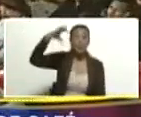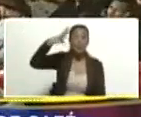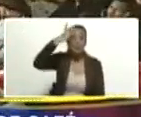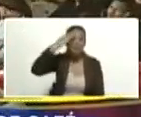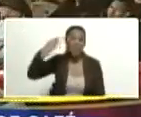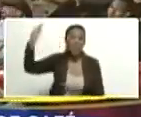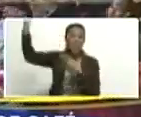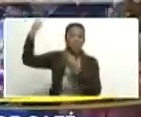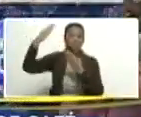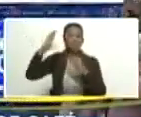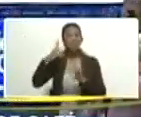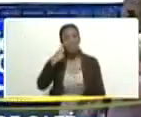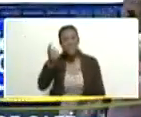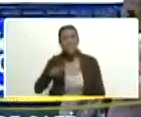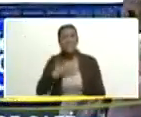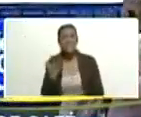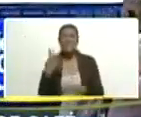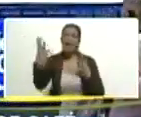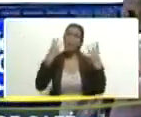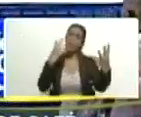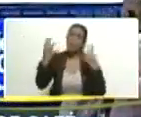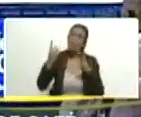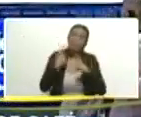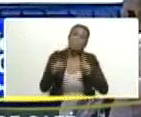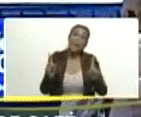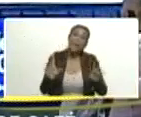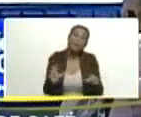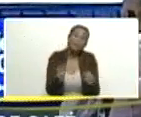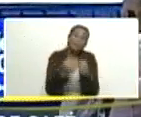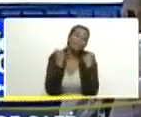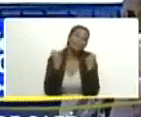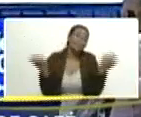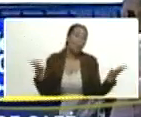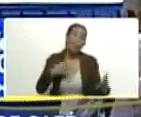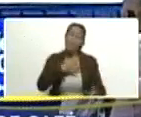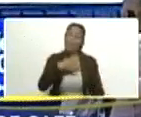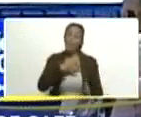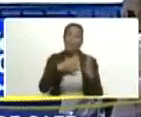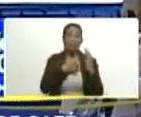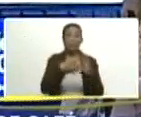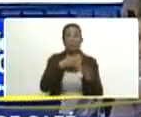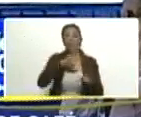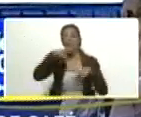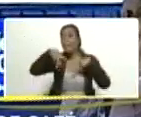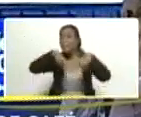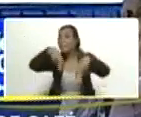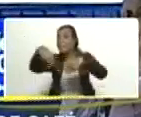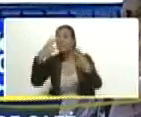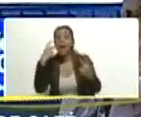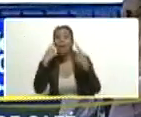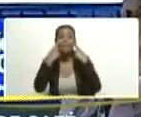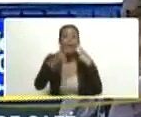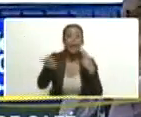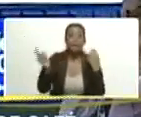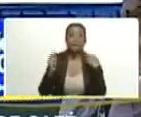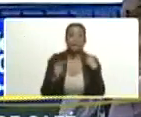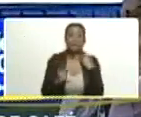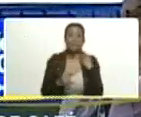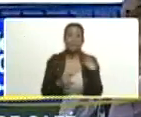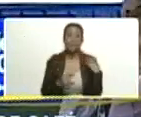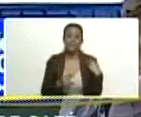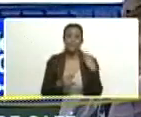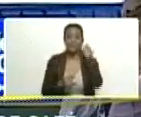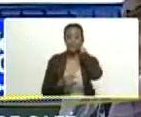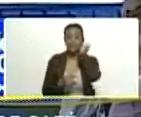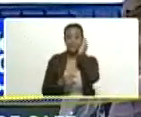Quise recorrer toda la expoferia, pero la lluvia lo impidió. De todas maneras, hay que,